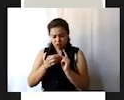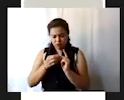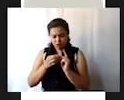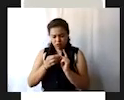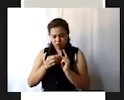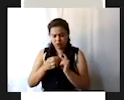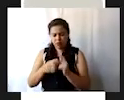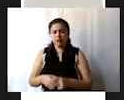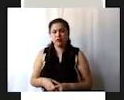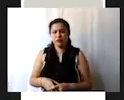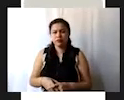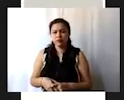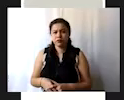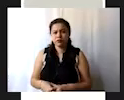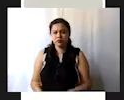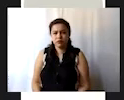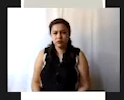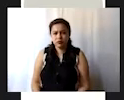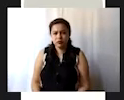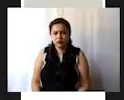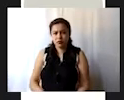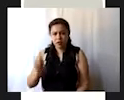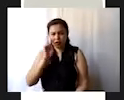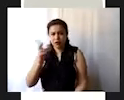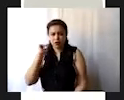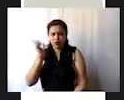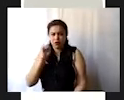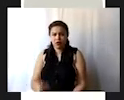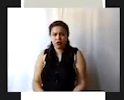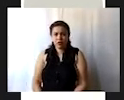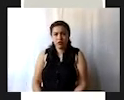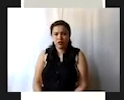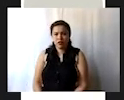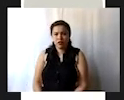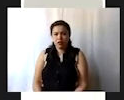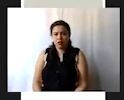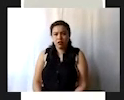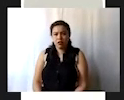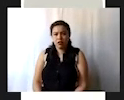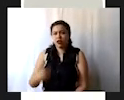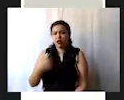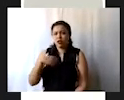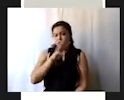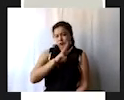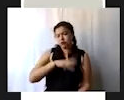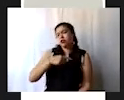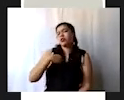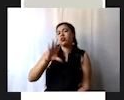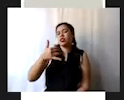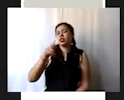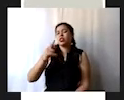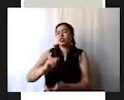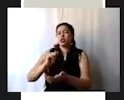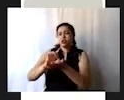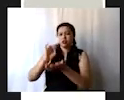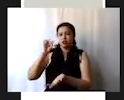Y espero ahí si lo vean. Y de todas maneras, les voy a copiar el link y se los voy a poner en el chat por si lo quieren